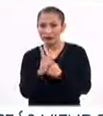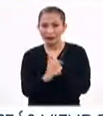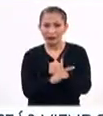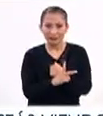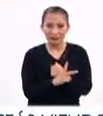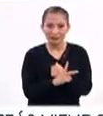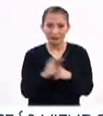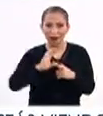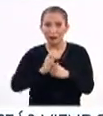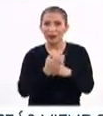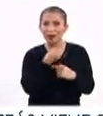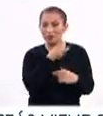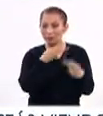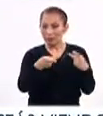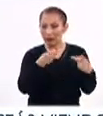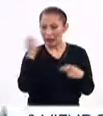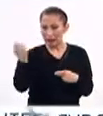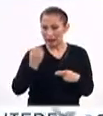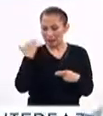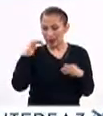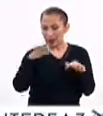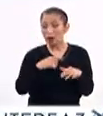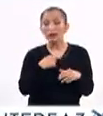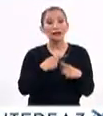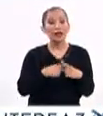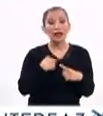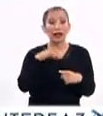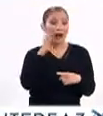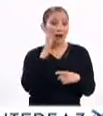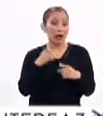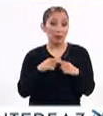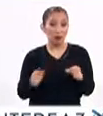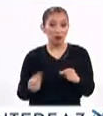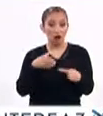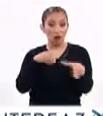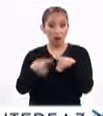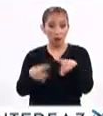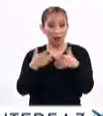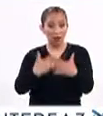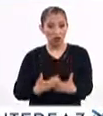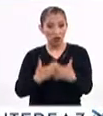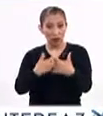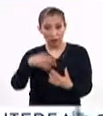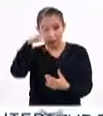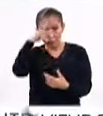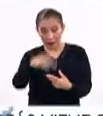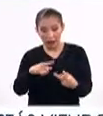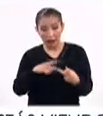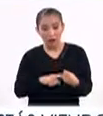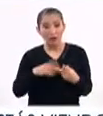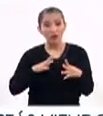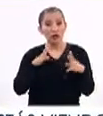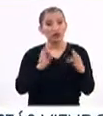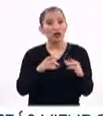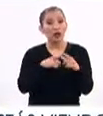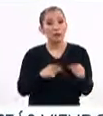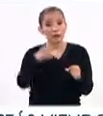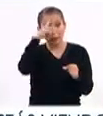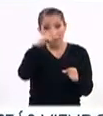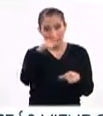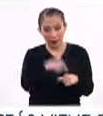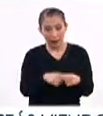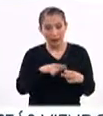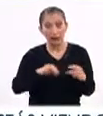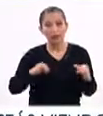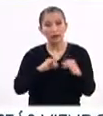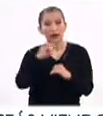países. El comité organizador de este seminario está integrado por la Cámara Japonesa de Comercio e Industria de México, la Fundación Japón en México,